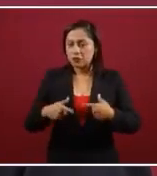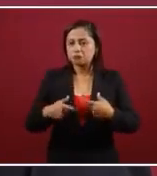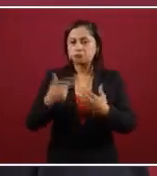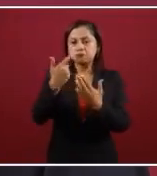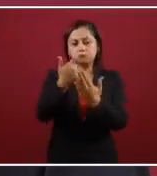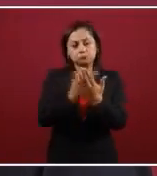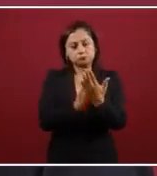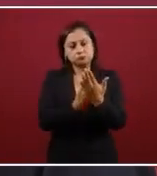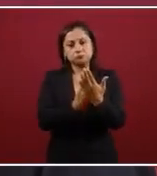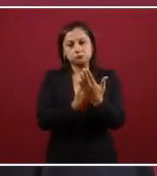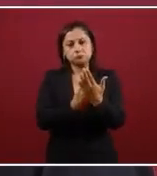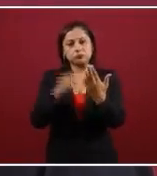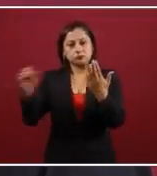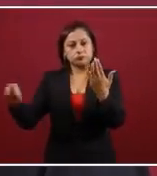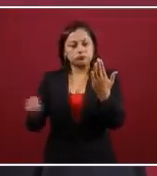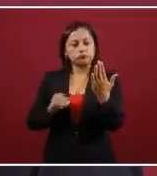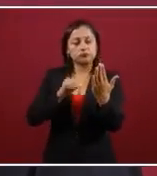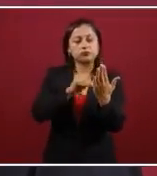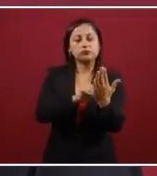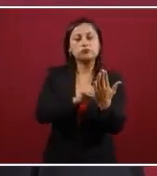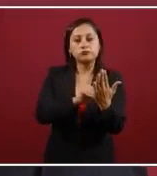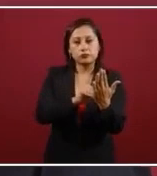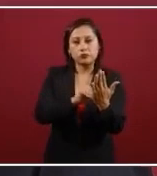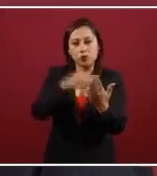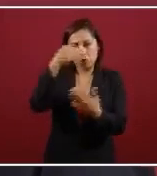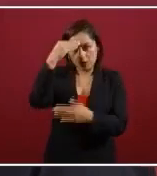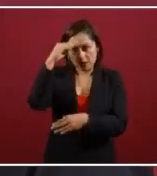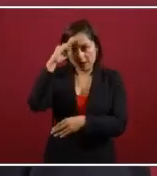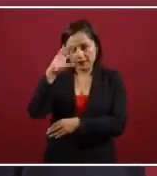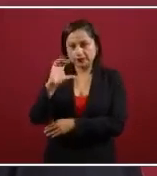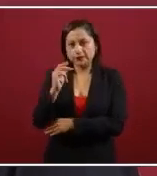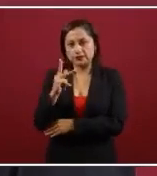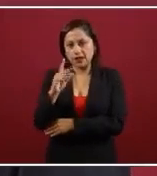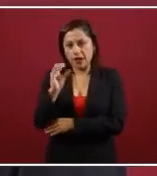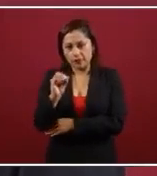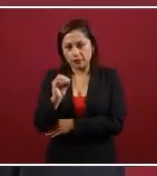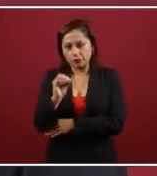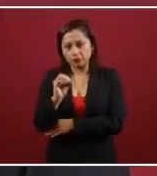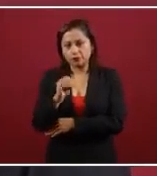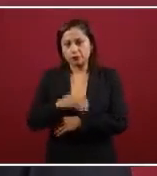incluyó a Guzmán Loera en esta lista.